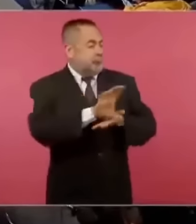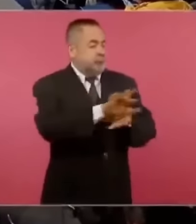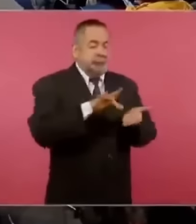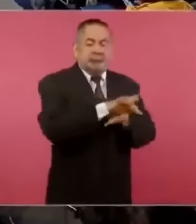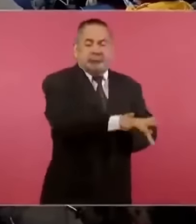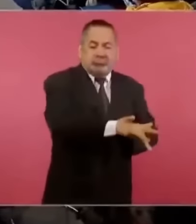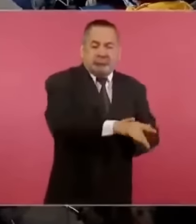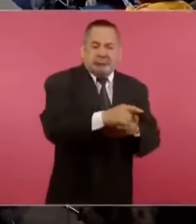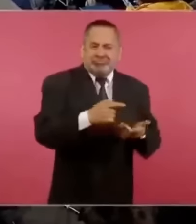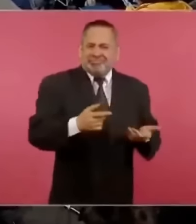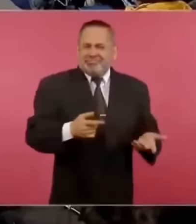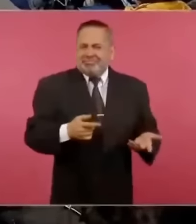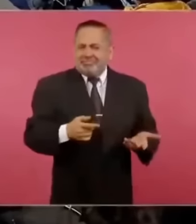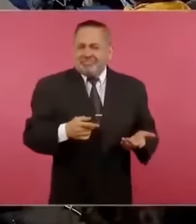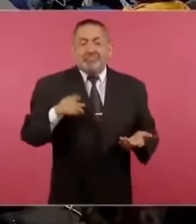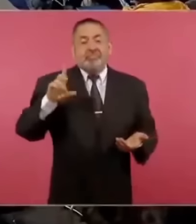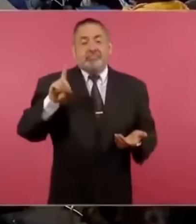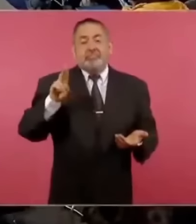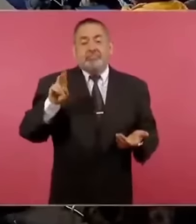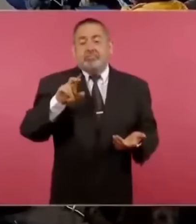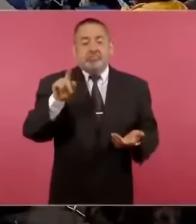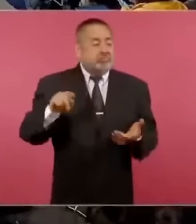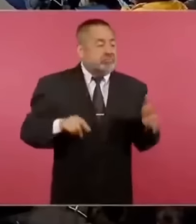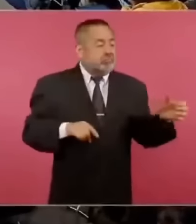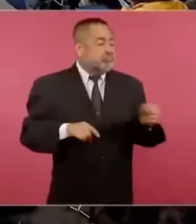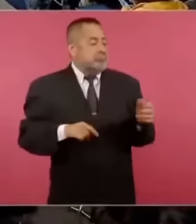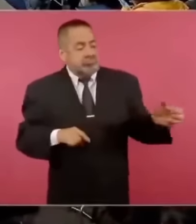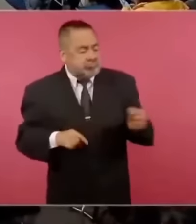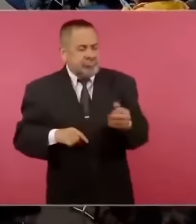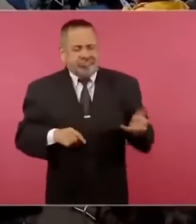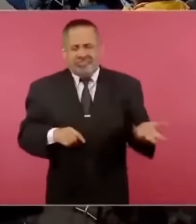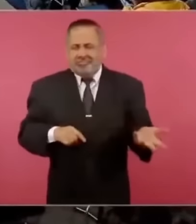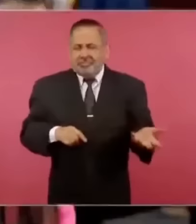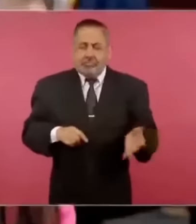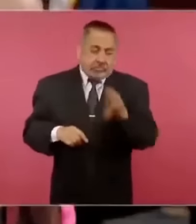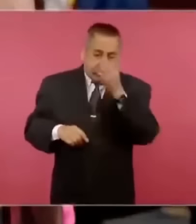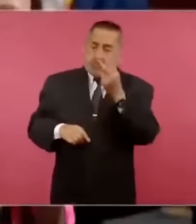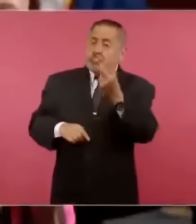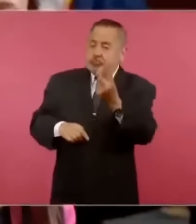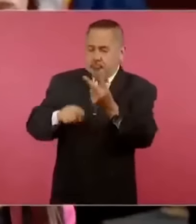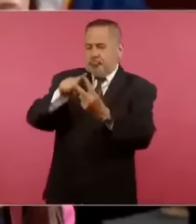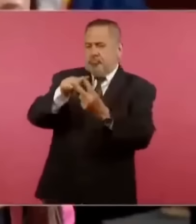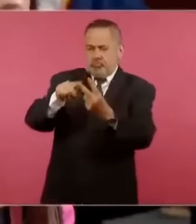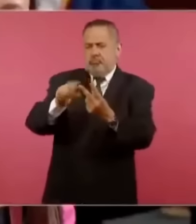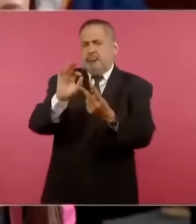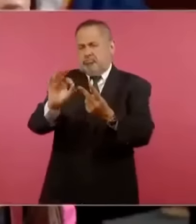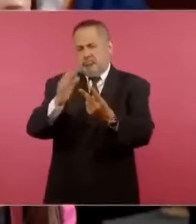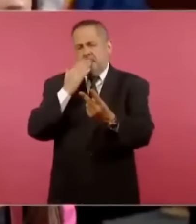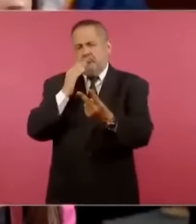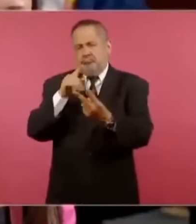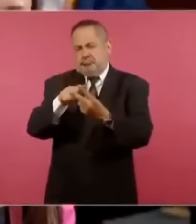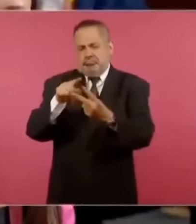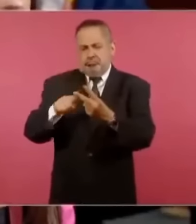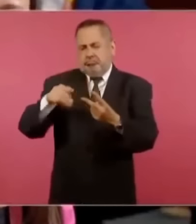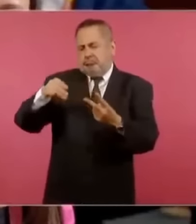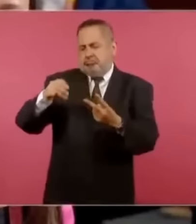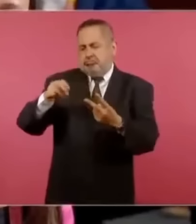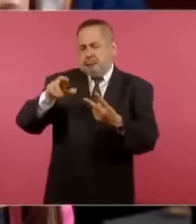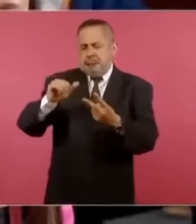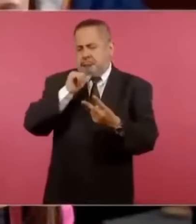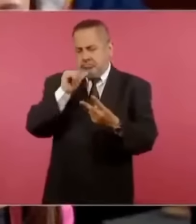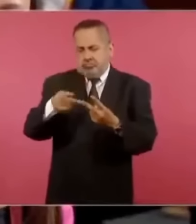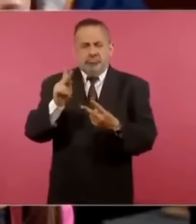y hay dos, eso sí puedo reconocer, hay dos excepciones de todos que no son de Morena, pero los